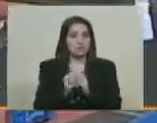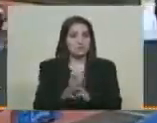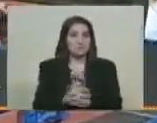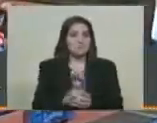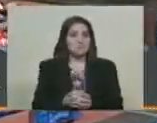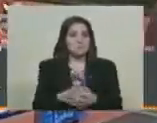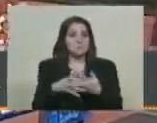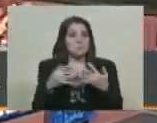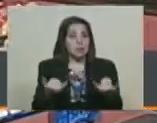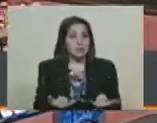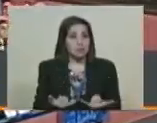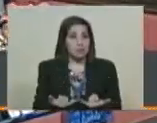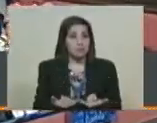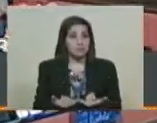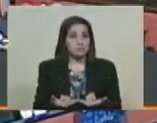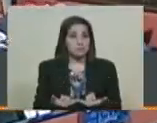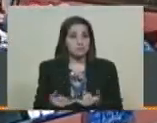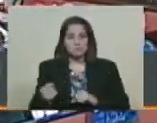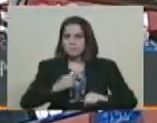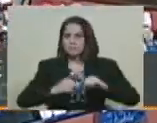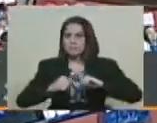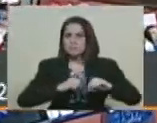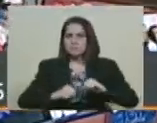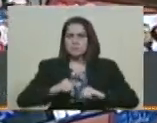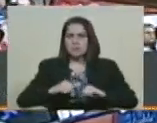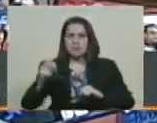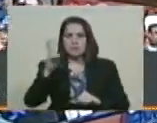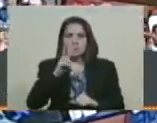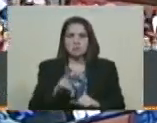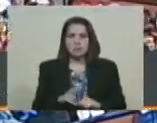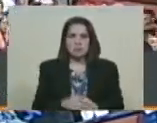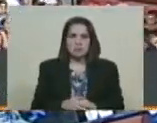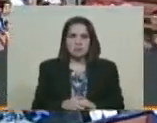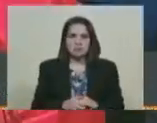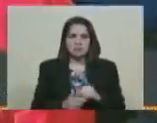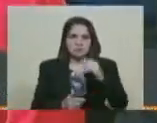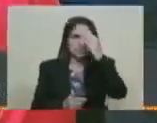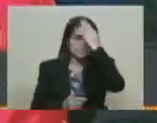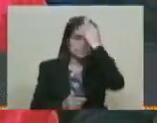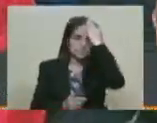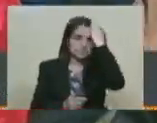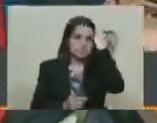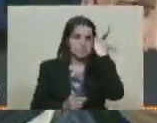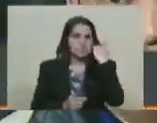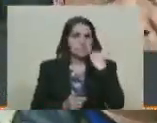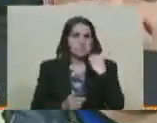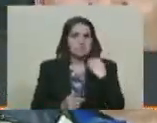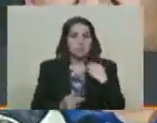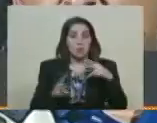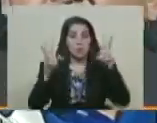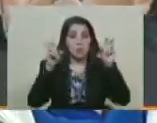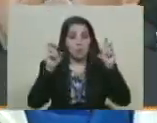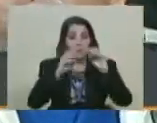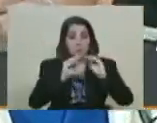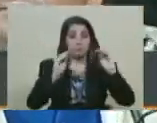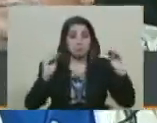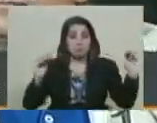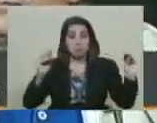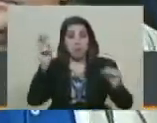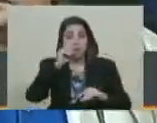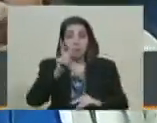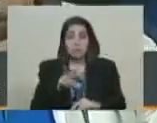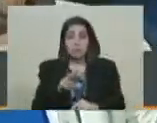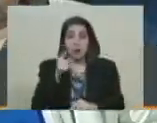Ahora, del movimiento Somos Venezuela, que acabamos de fundar para convocar ampliamente a los venezolanos y